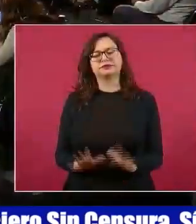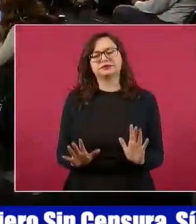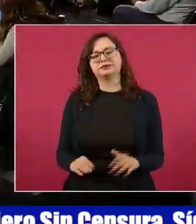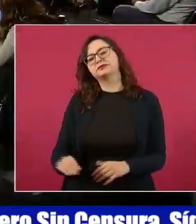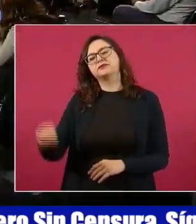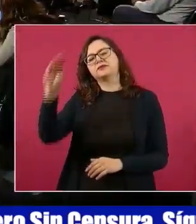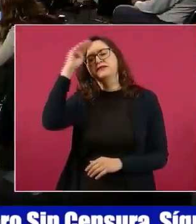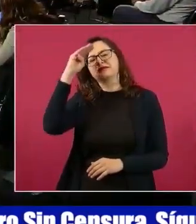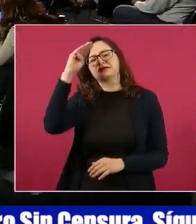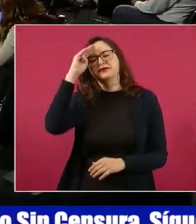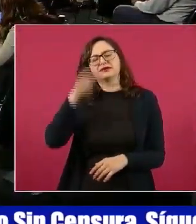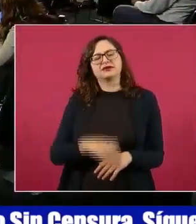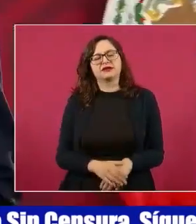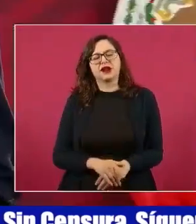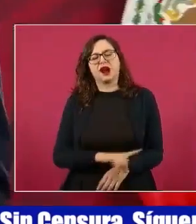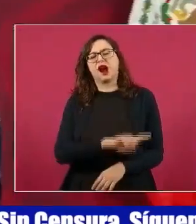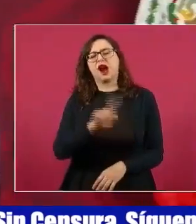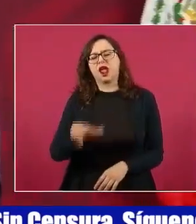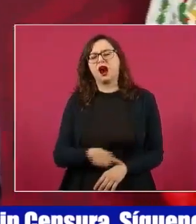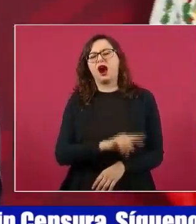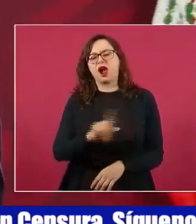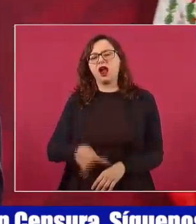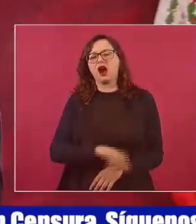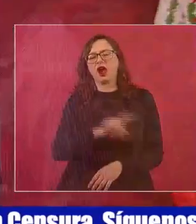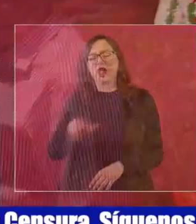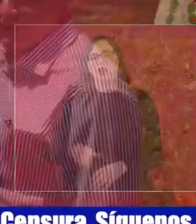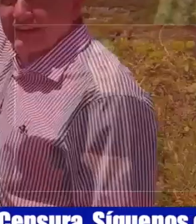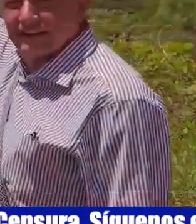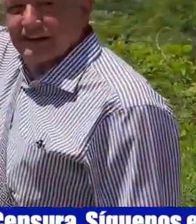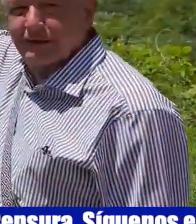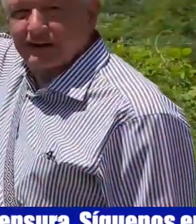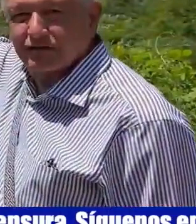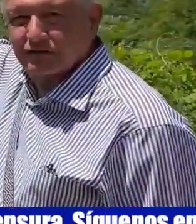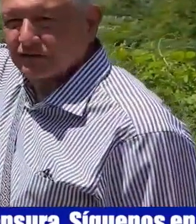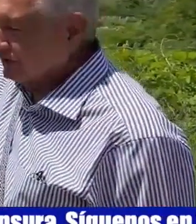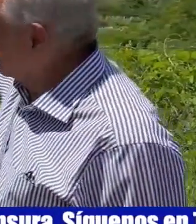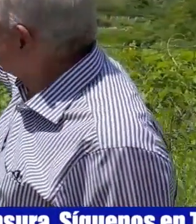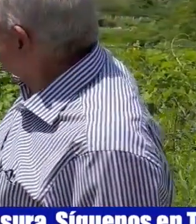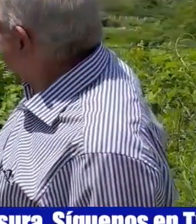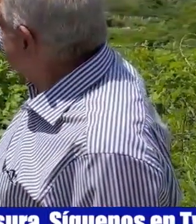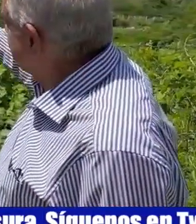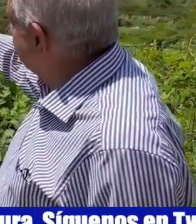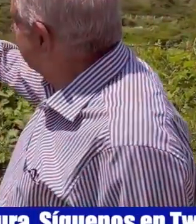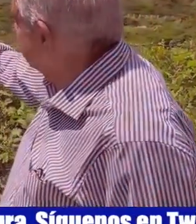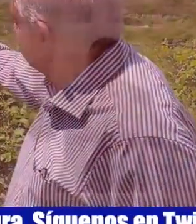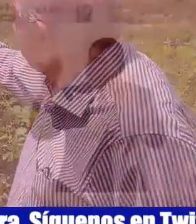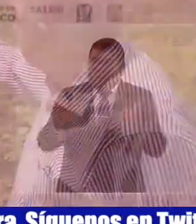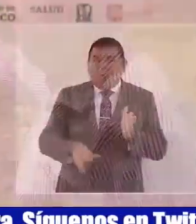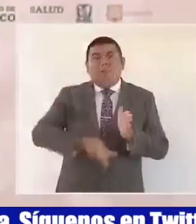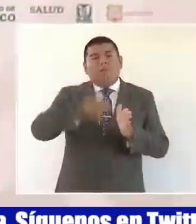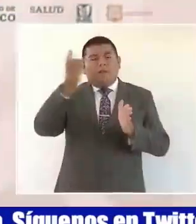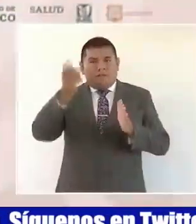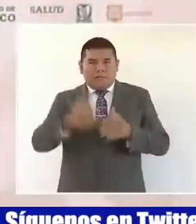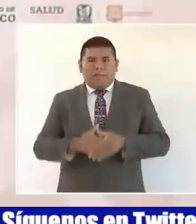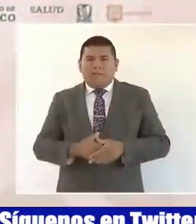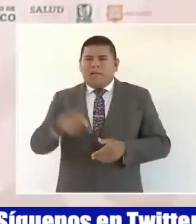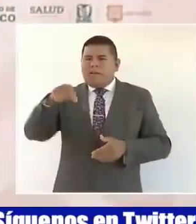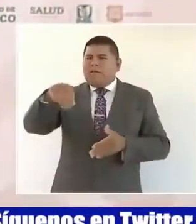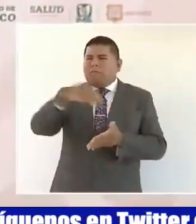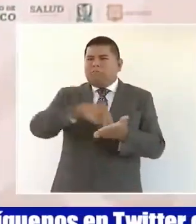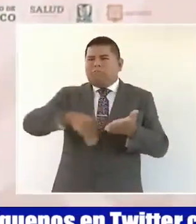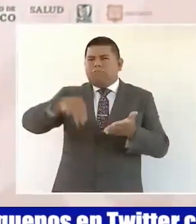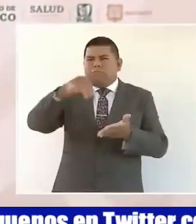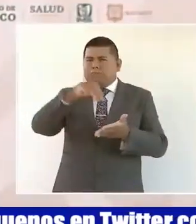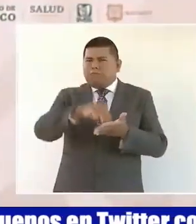de difamación en su contra. Pero hay un personaje central en toda esta trama de difamación público